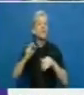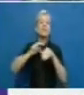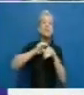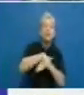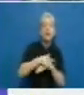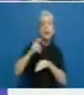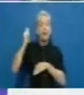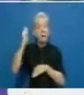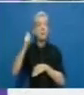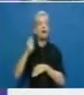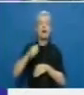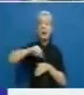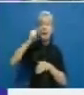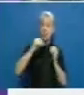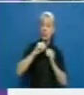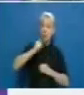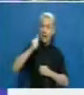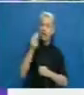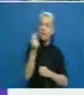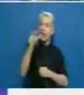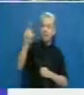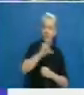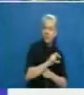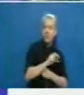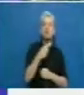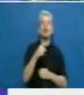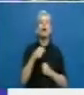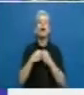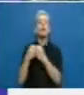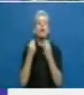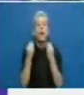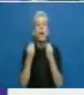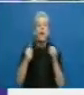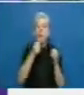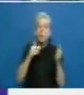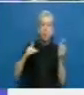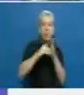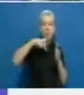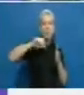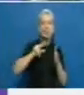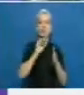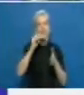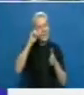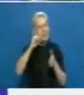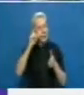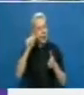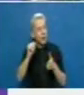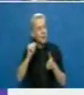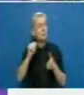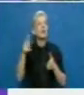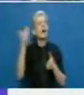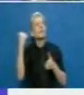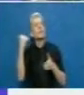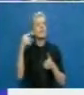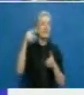dinero en efectivo, pero el acuerdo de Mendoza fue por Tezuelo del Viento. Claro. Primero el paredón y la sala de máquinas, con el acuerdo Cobos-Kirchner,